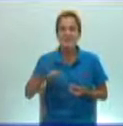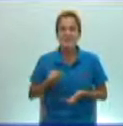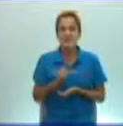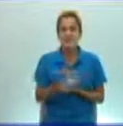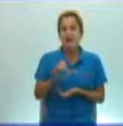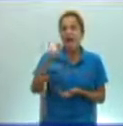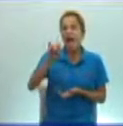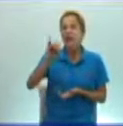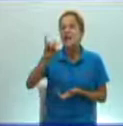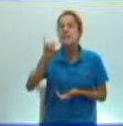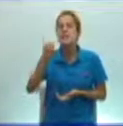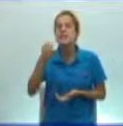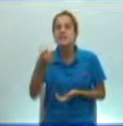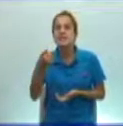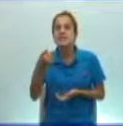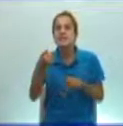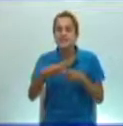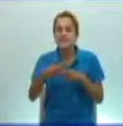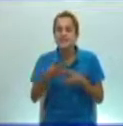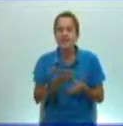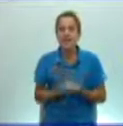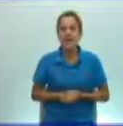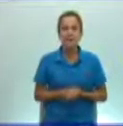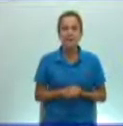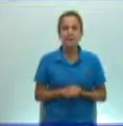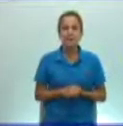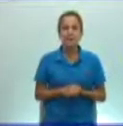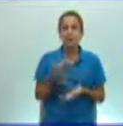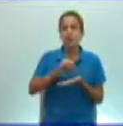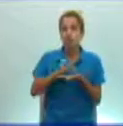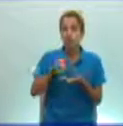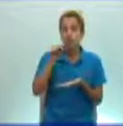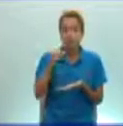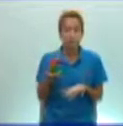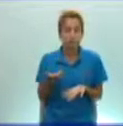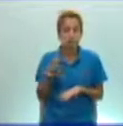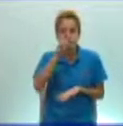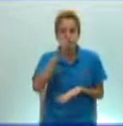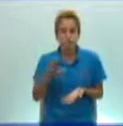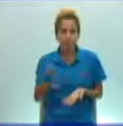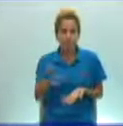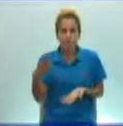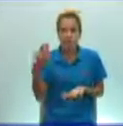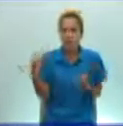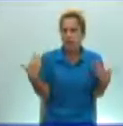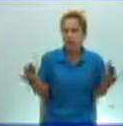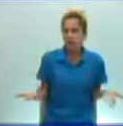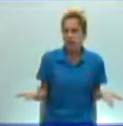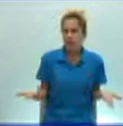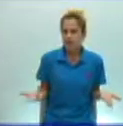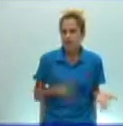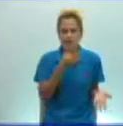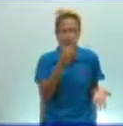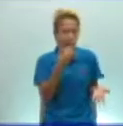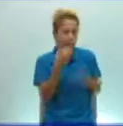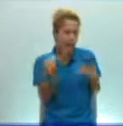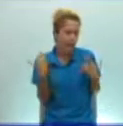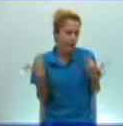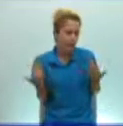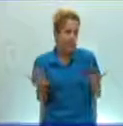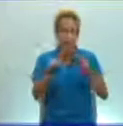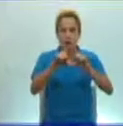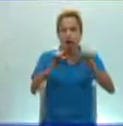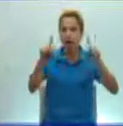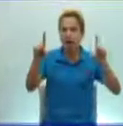Lía Fernanda Brosar Sánchez, donde ella nos dice su interpretación con